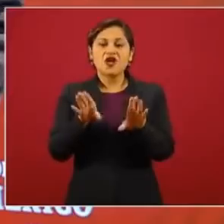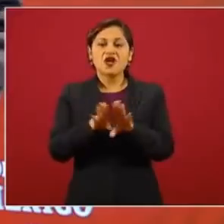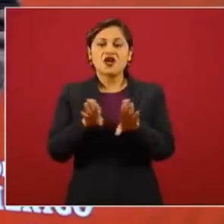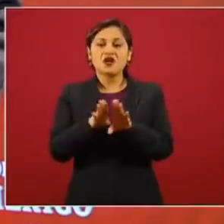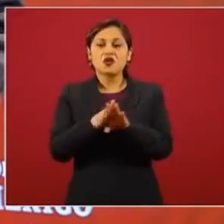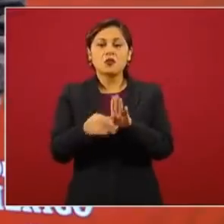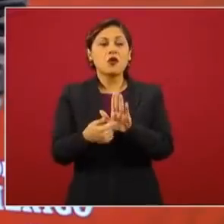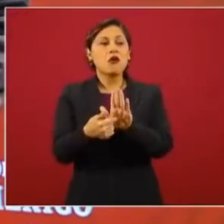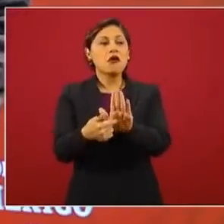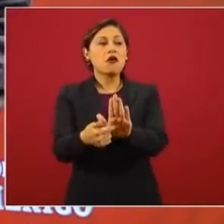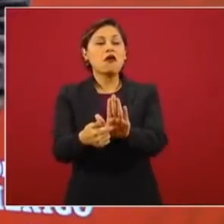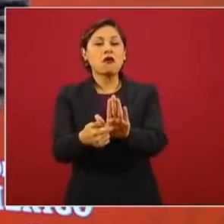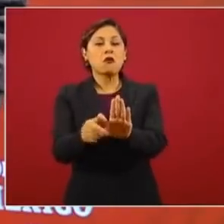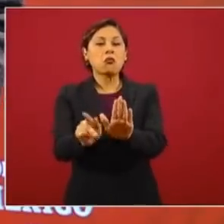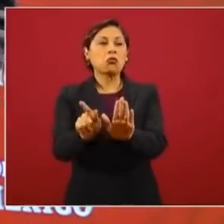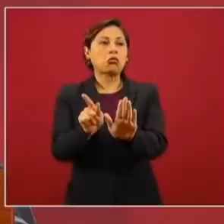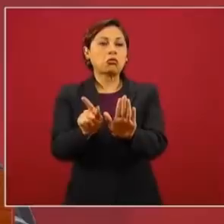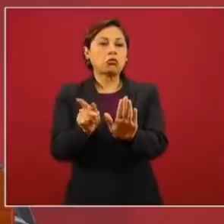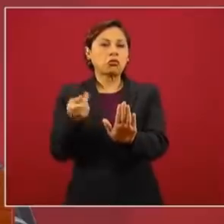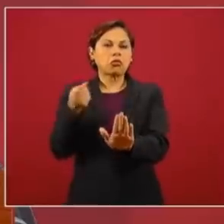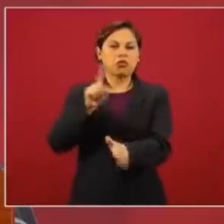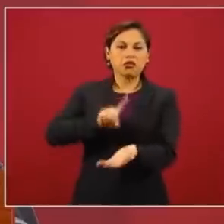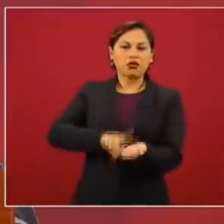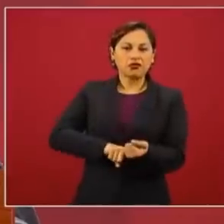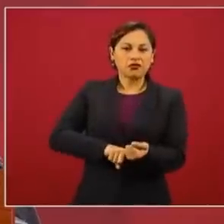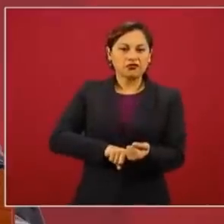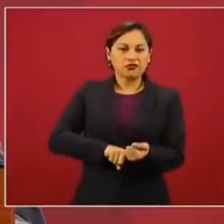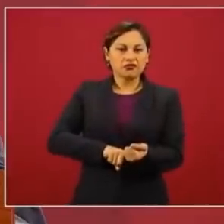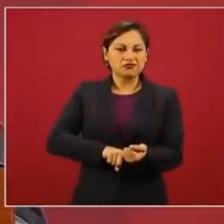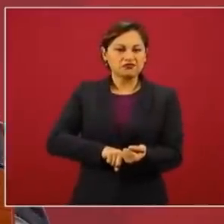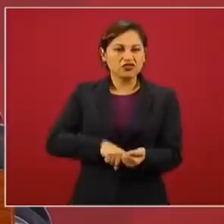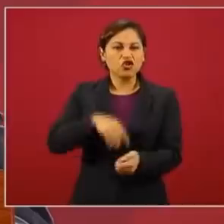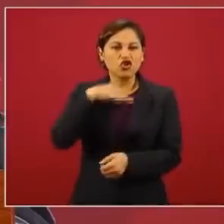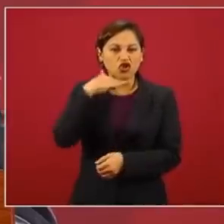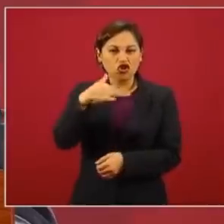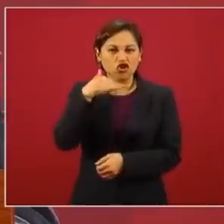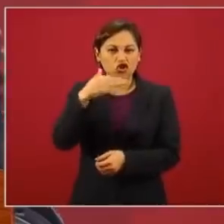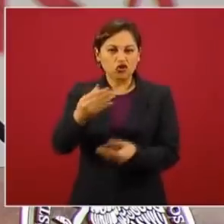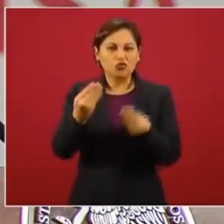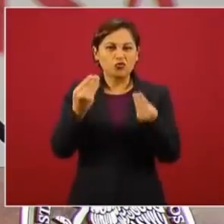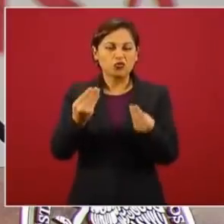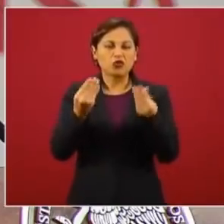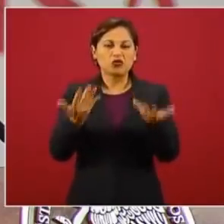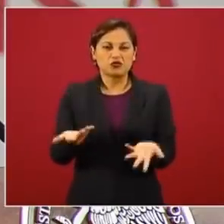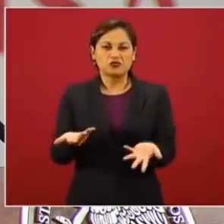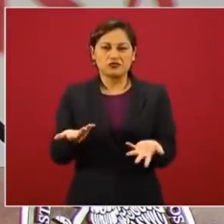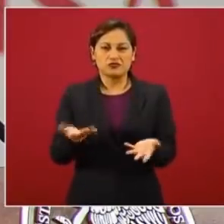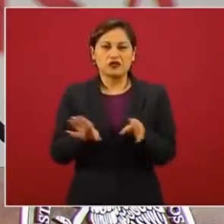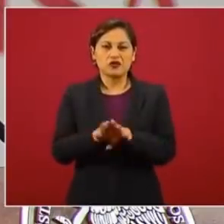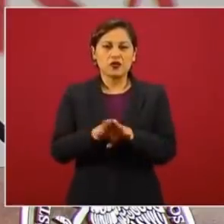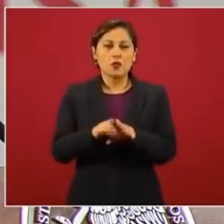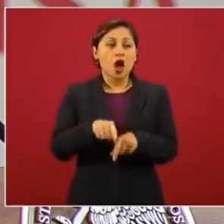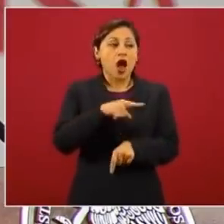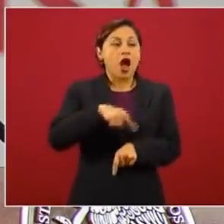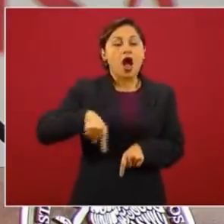de que no se permitía la corrupción y por eso a crear organismos.